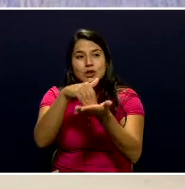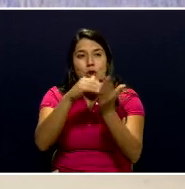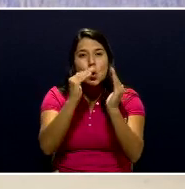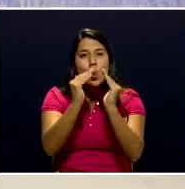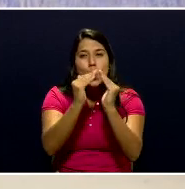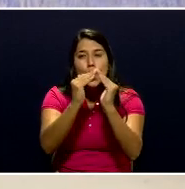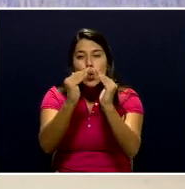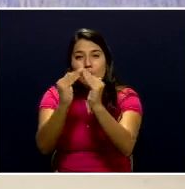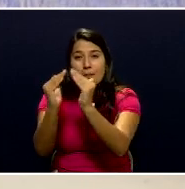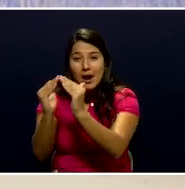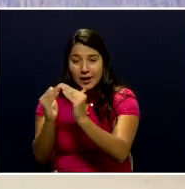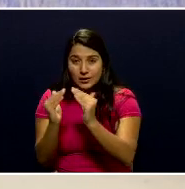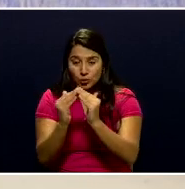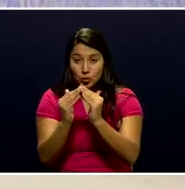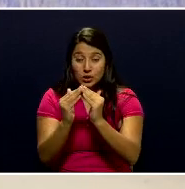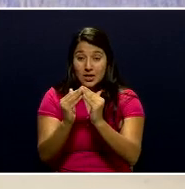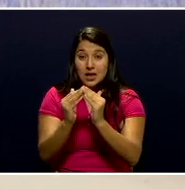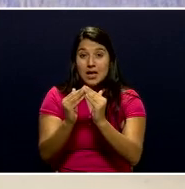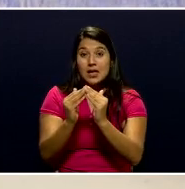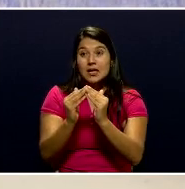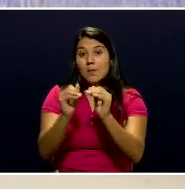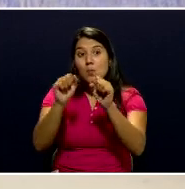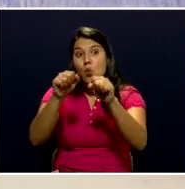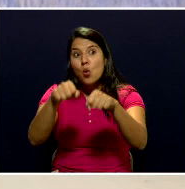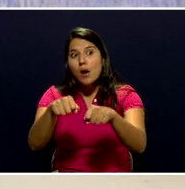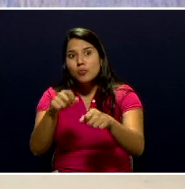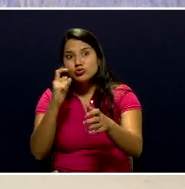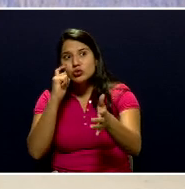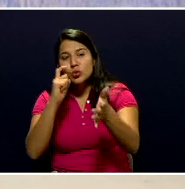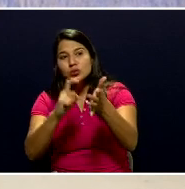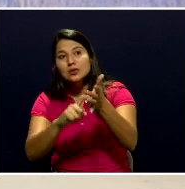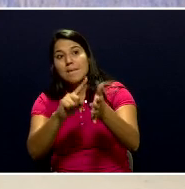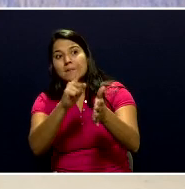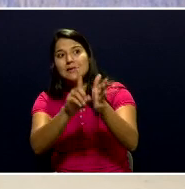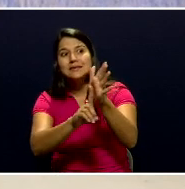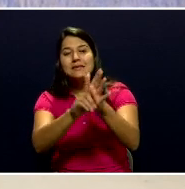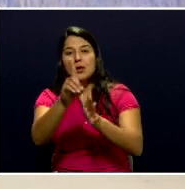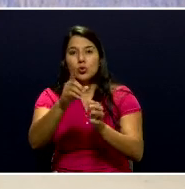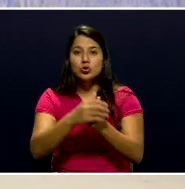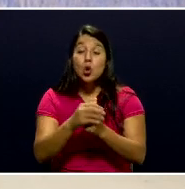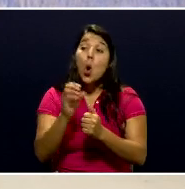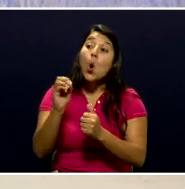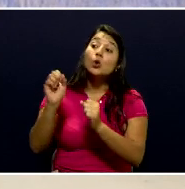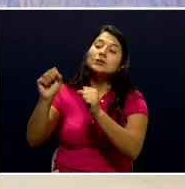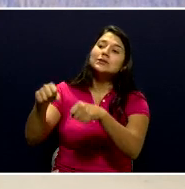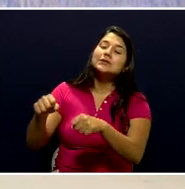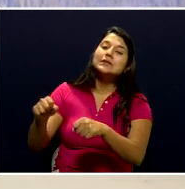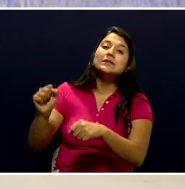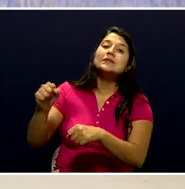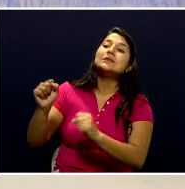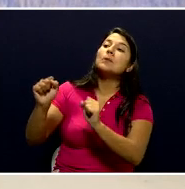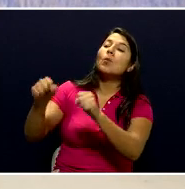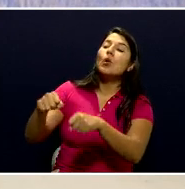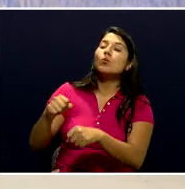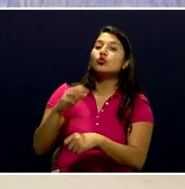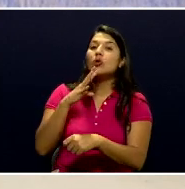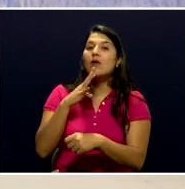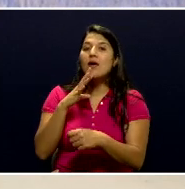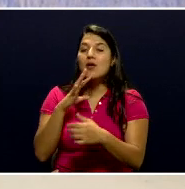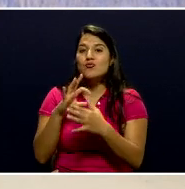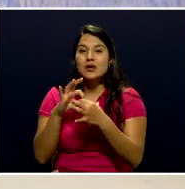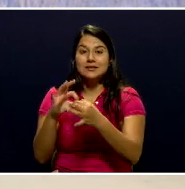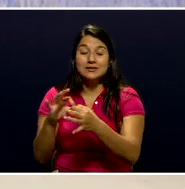de primer desarrollo y luego, bueno, sí, podemos hablar de los ensanches que tienen